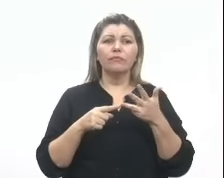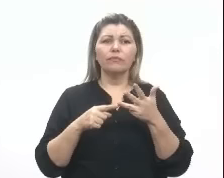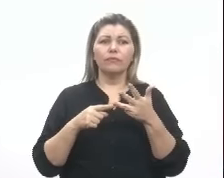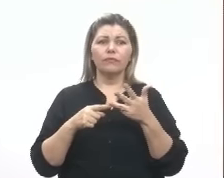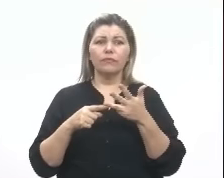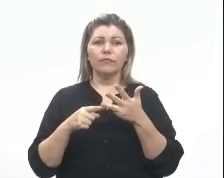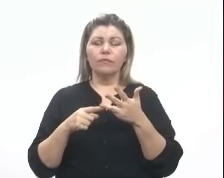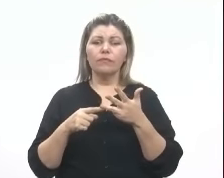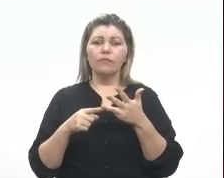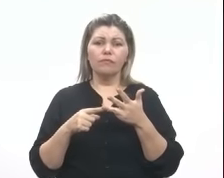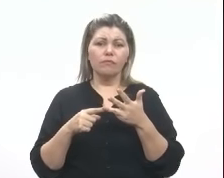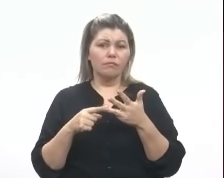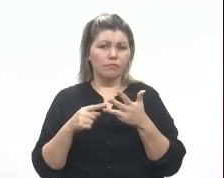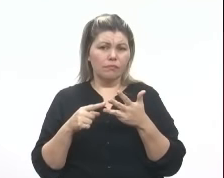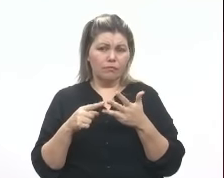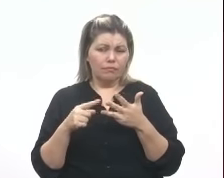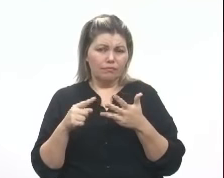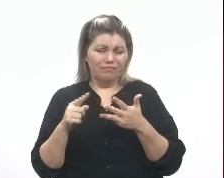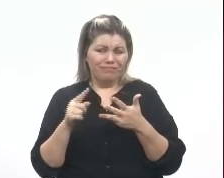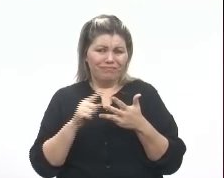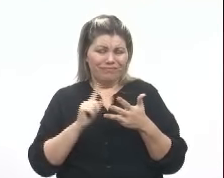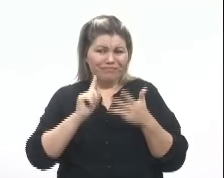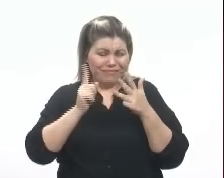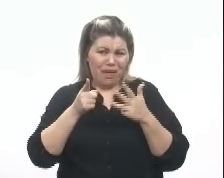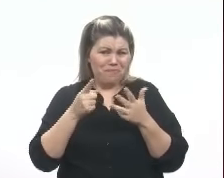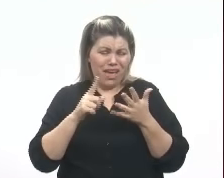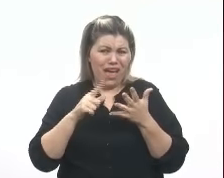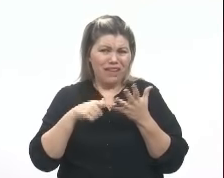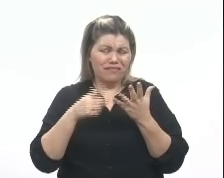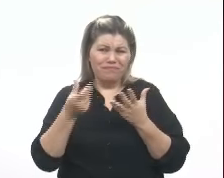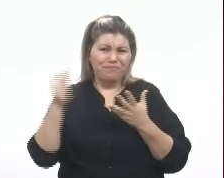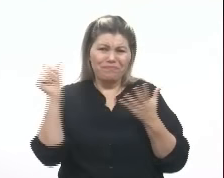No le va a salir bien. No le va a salir bien.